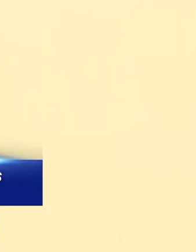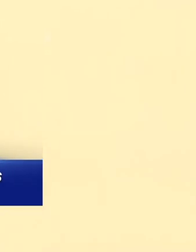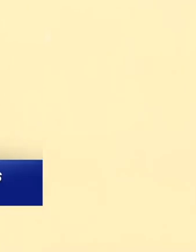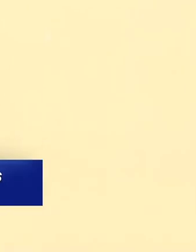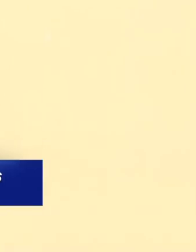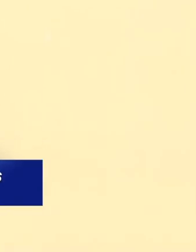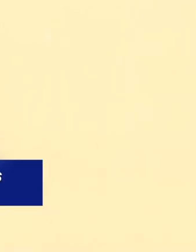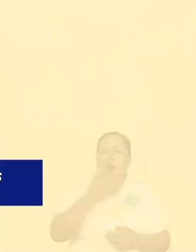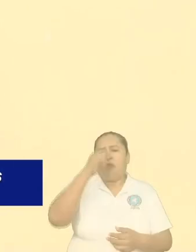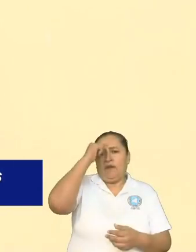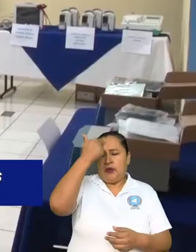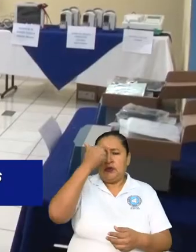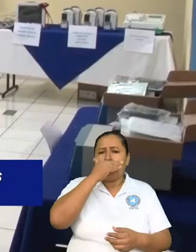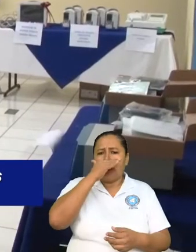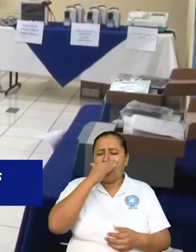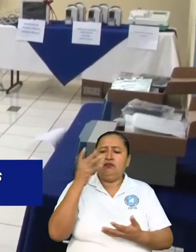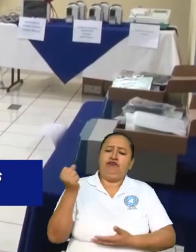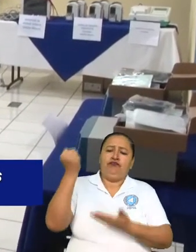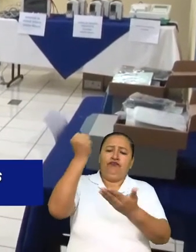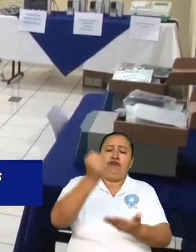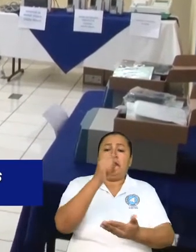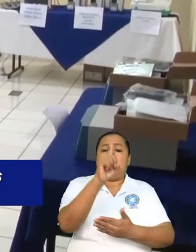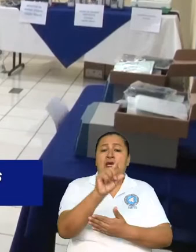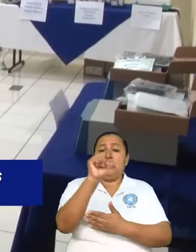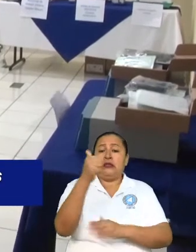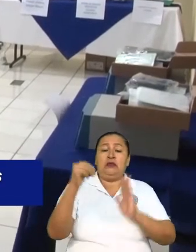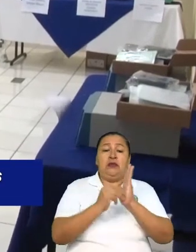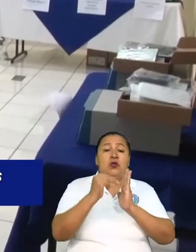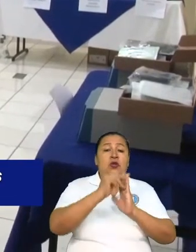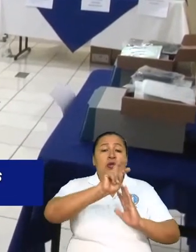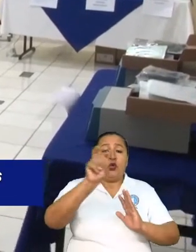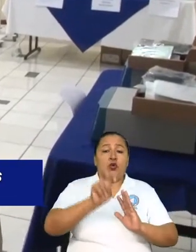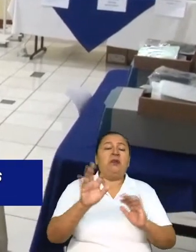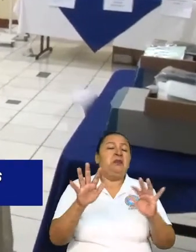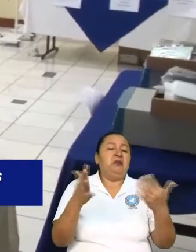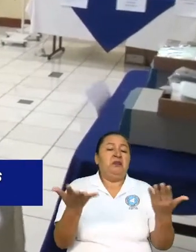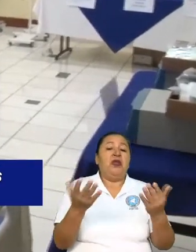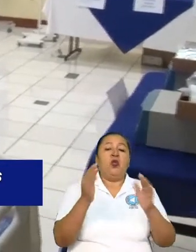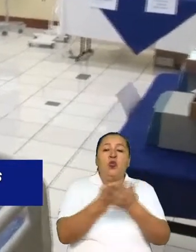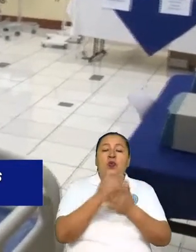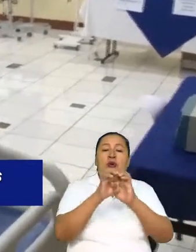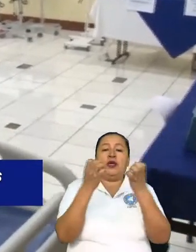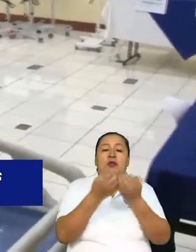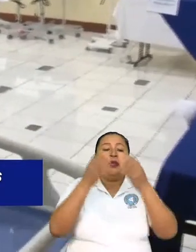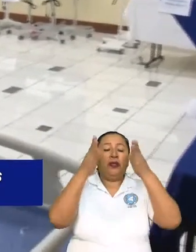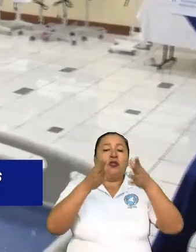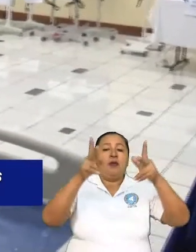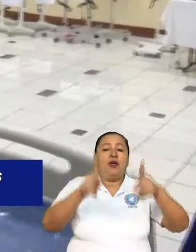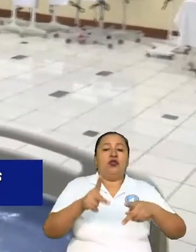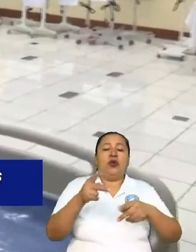Buen gobierno sandinista invierte más de 16 millones de córdobas en equipos modernos para la atención de